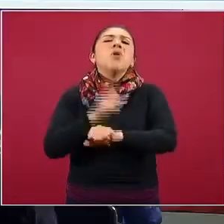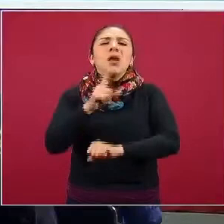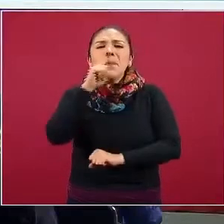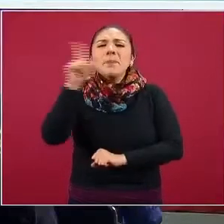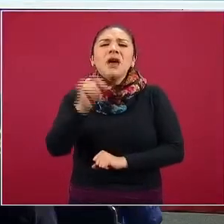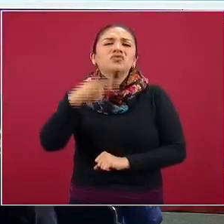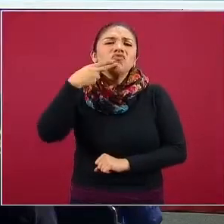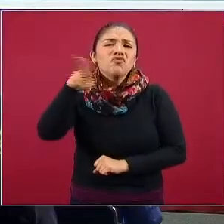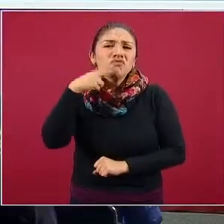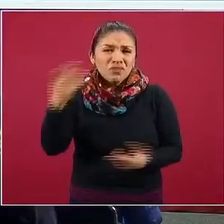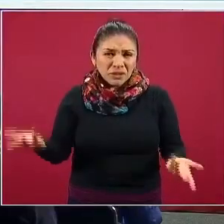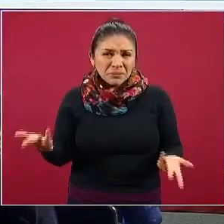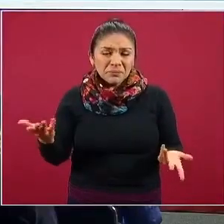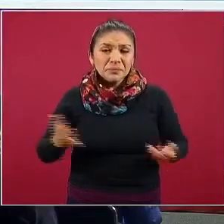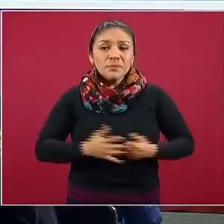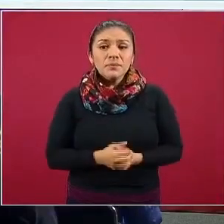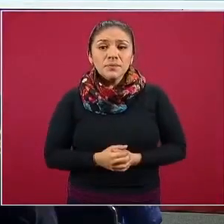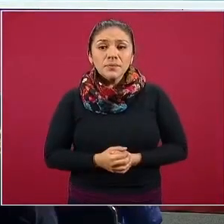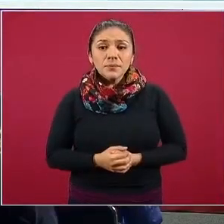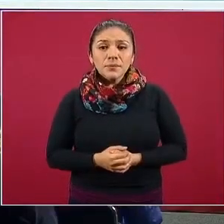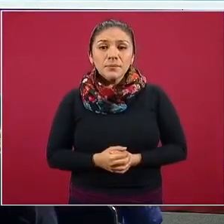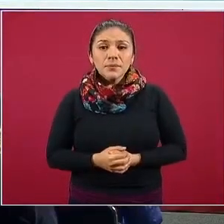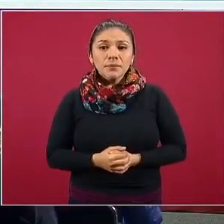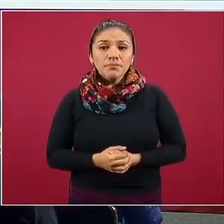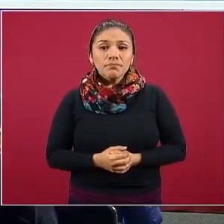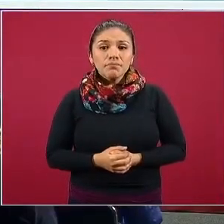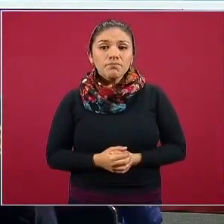Y la que sigue,